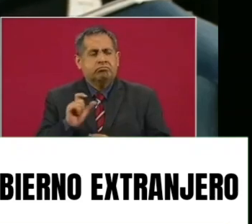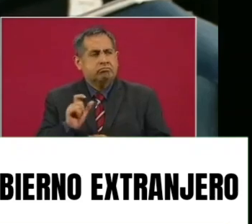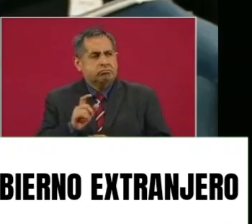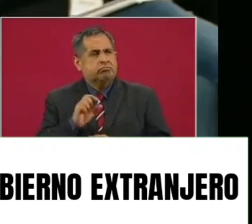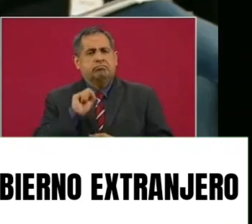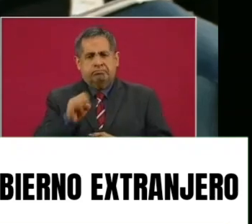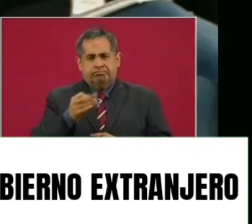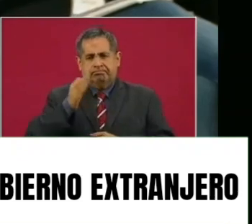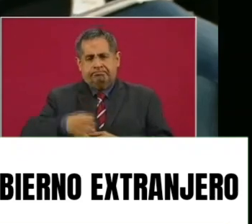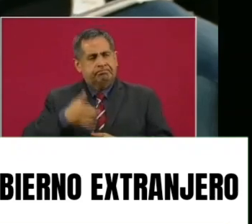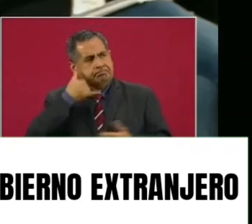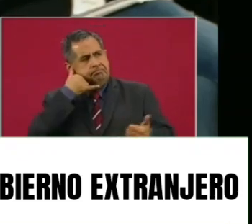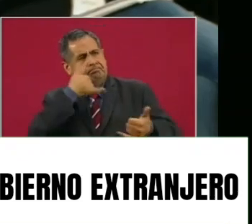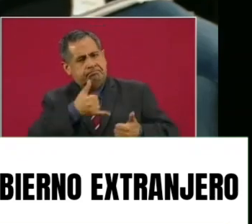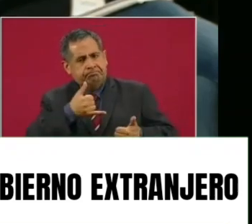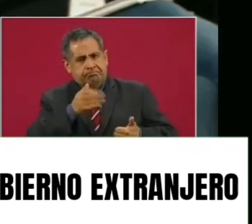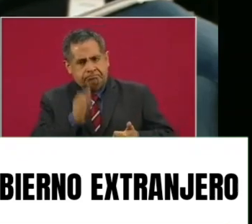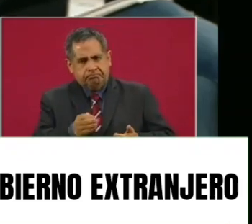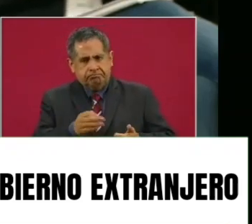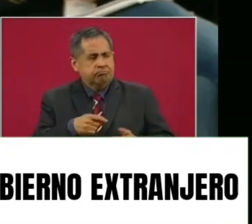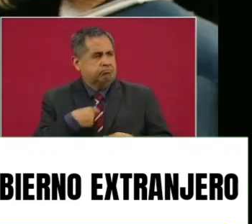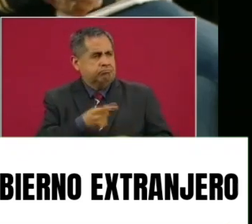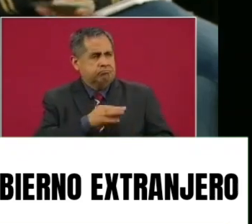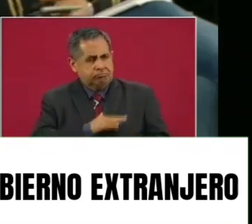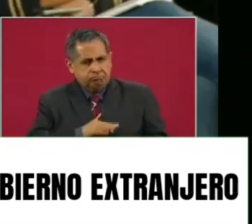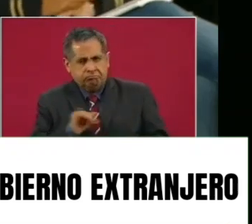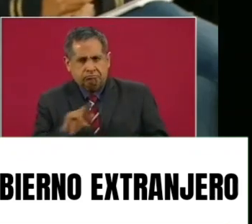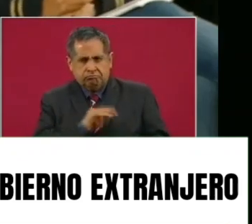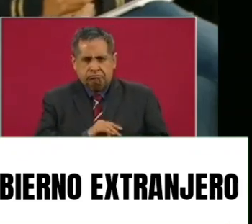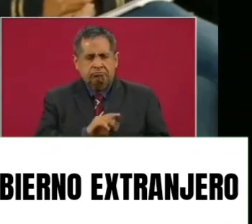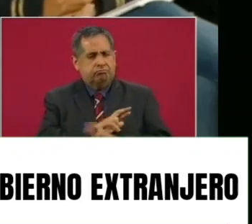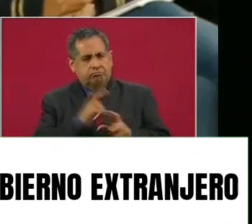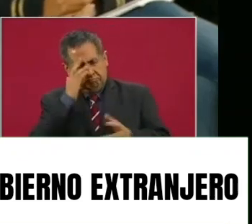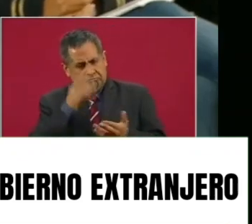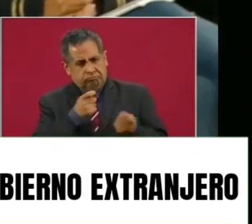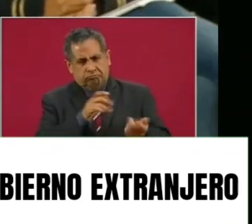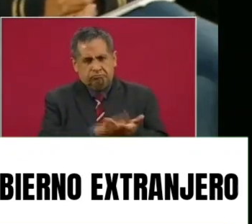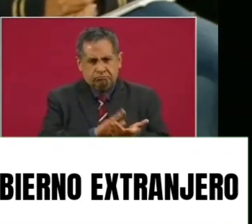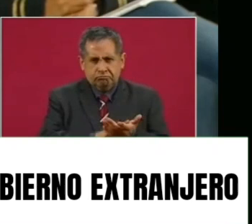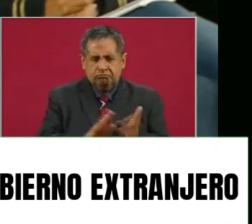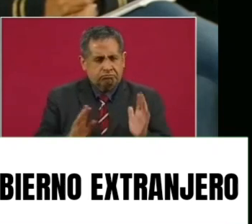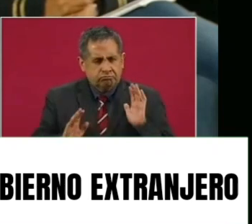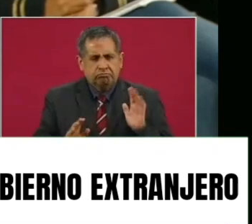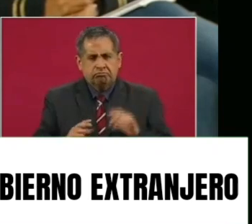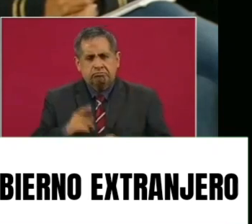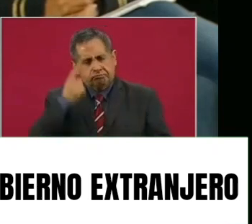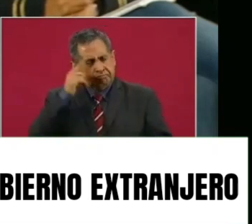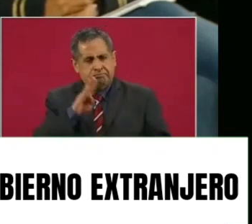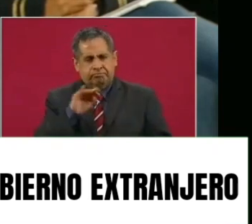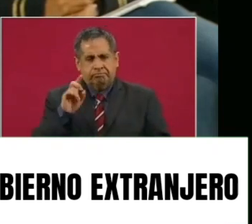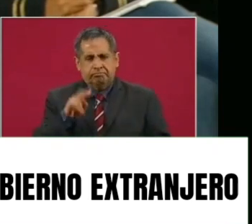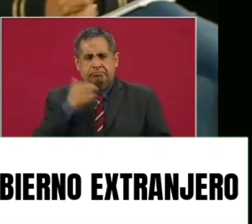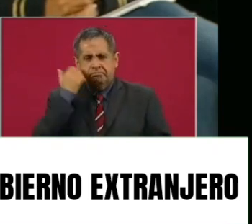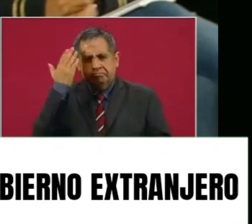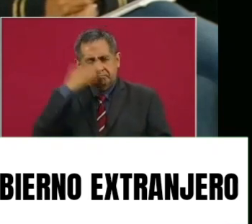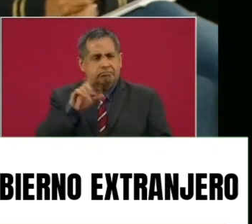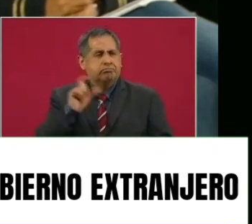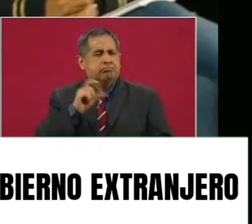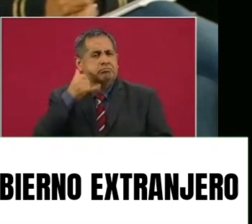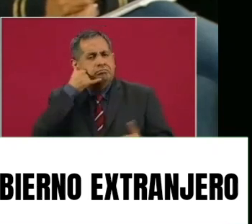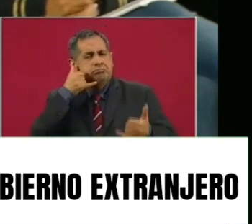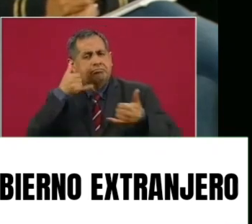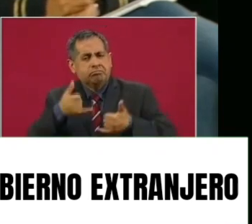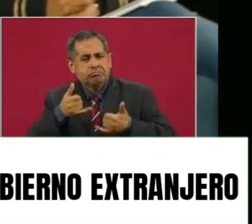esta llamada, independientemente de que le otorgue la felicitación o no, o el reconocimiento a Joe Biden. Me gustaría saber si